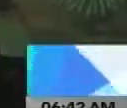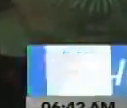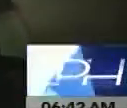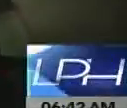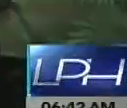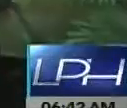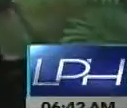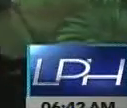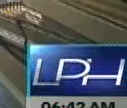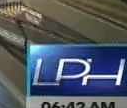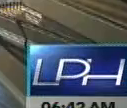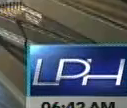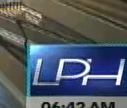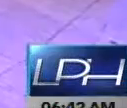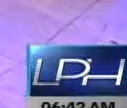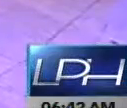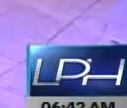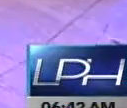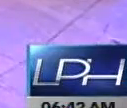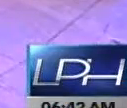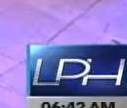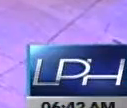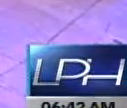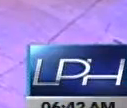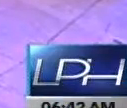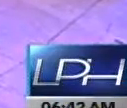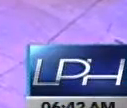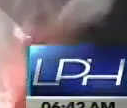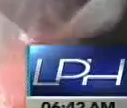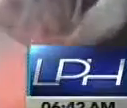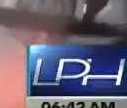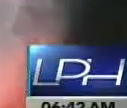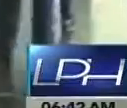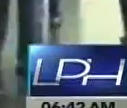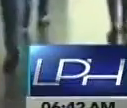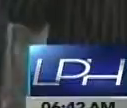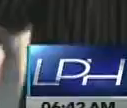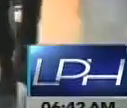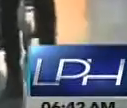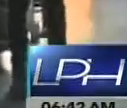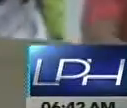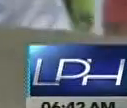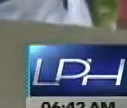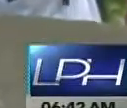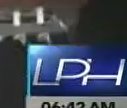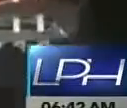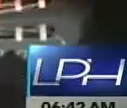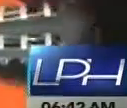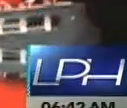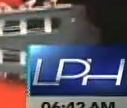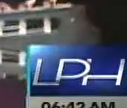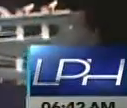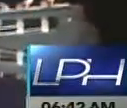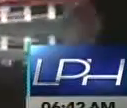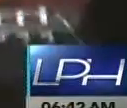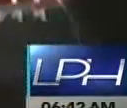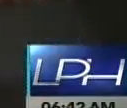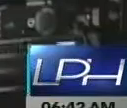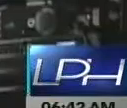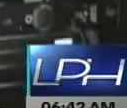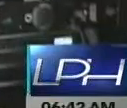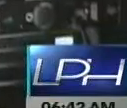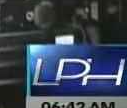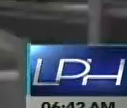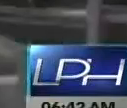internacionales, conciertos promocionales, ruedas de negocios entre artistas y programadores nacionales y del mundo, expoferia con productos